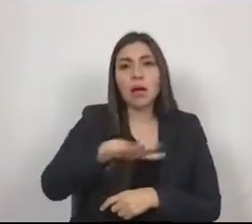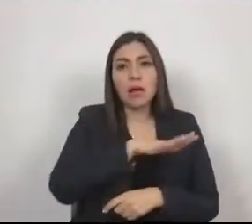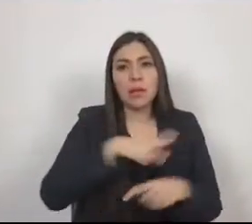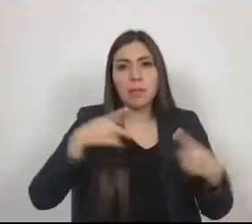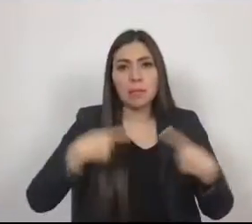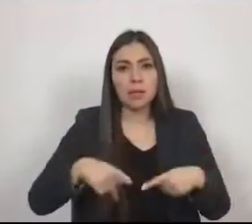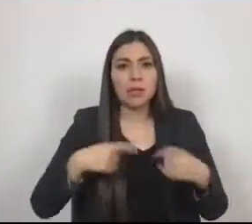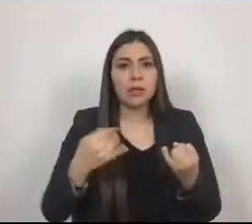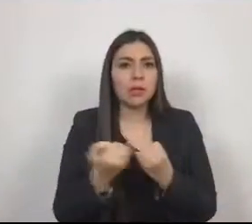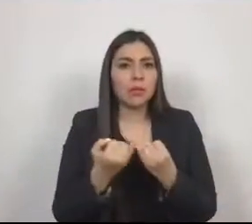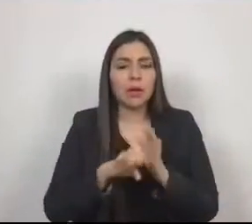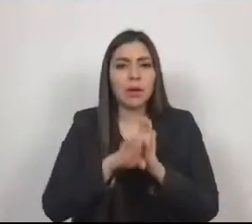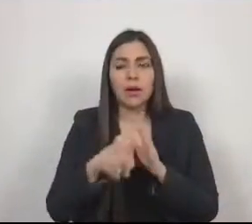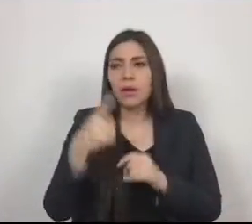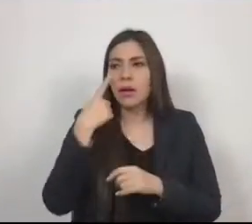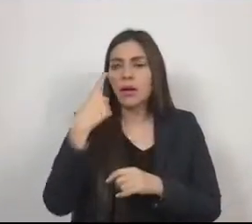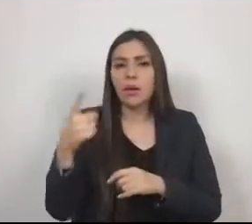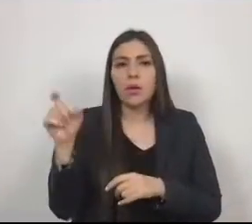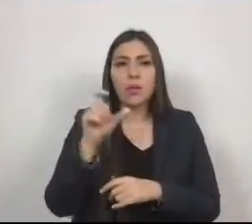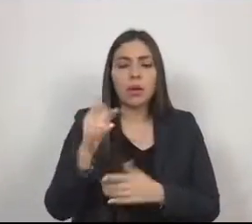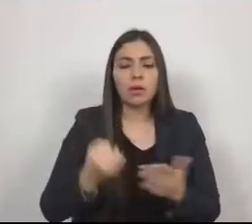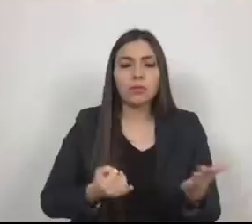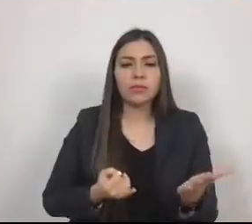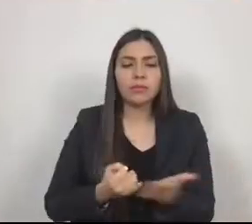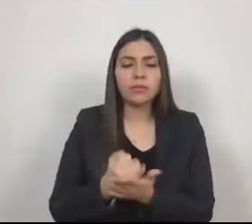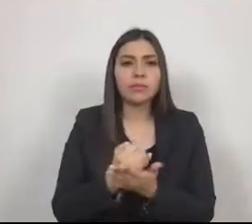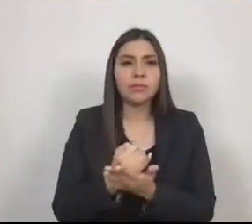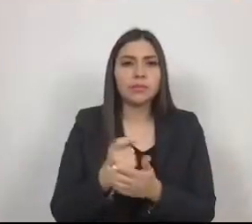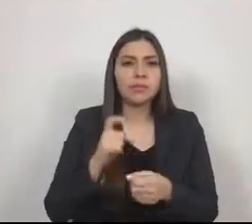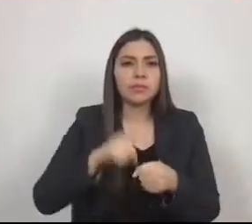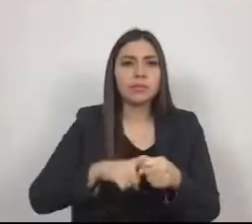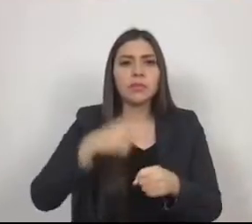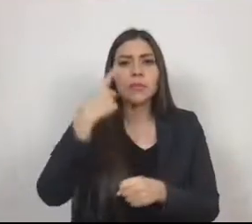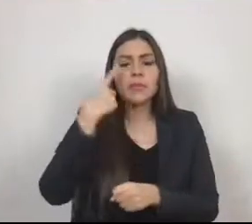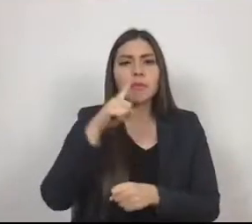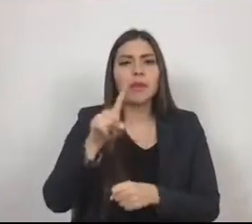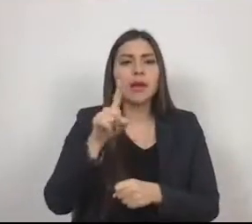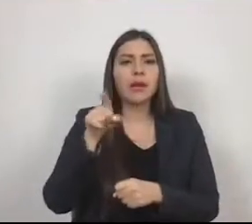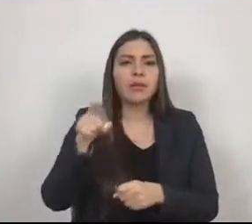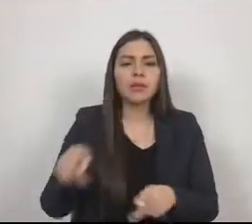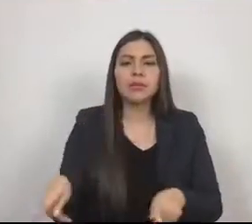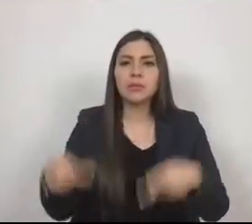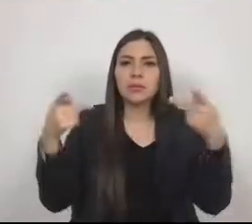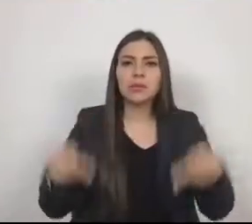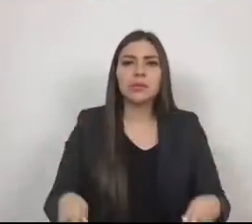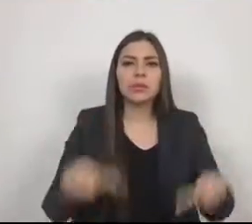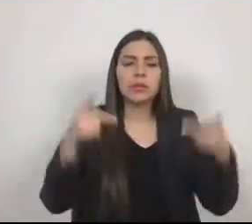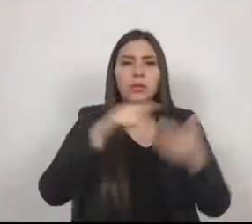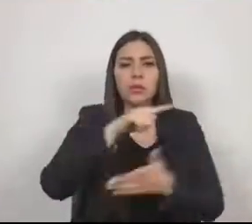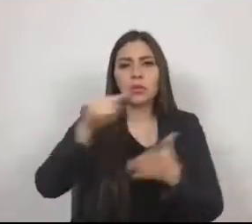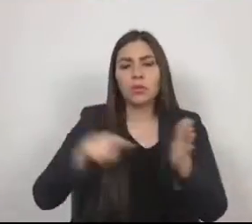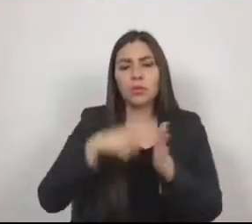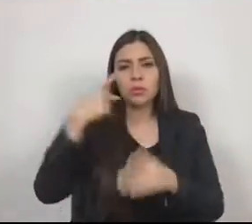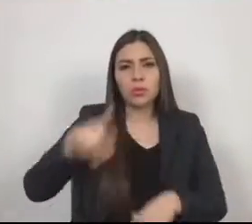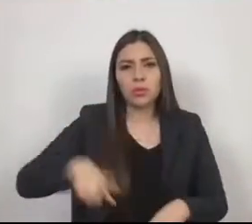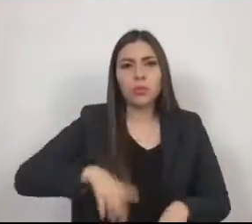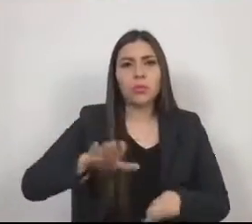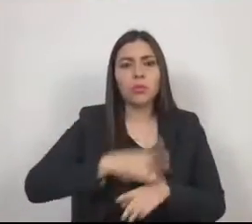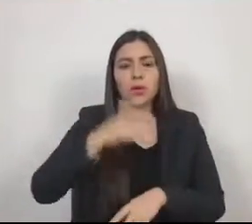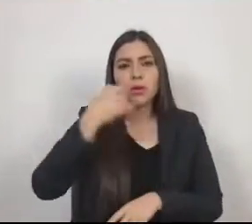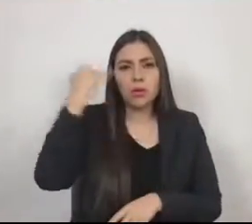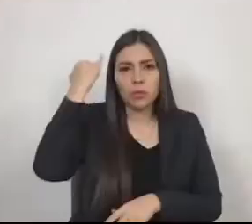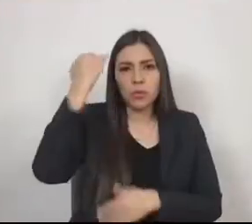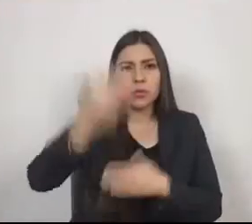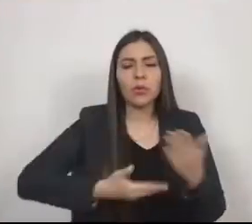vimos reflejado en la dictaminación para la desincorporación de los inmuebles. En este sentido, proponemos que se realicen ajustes a la